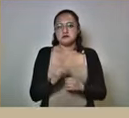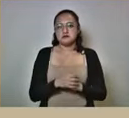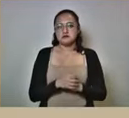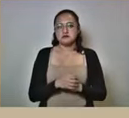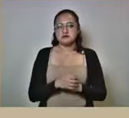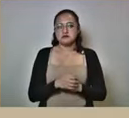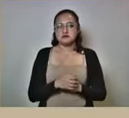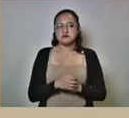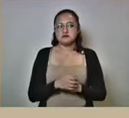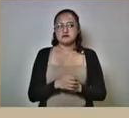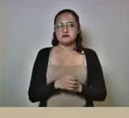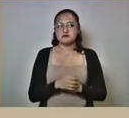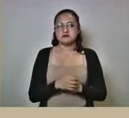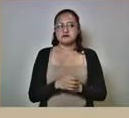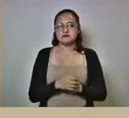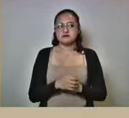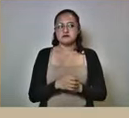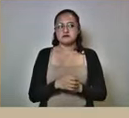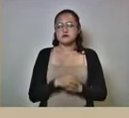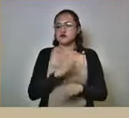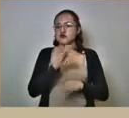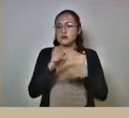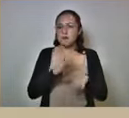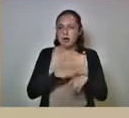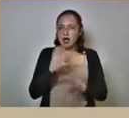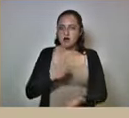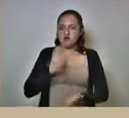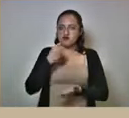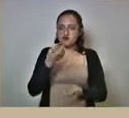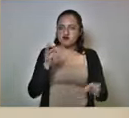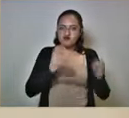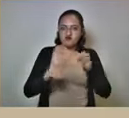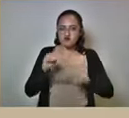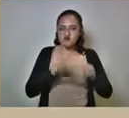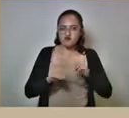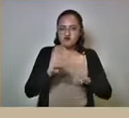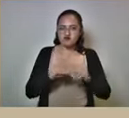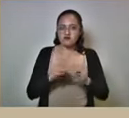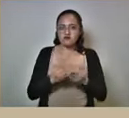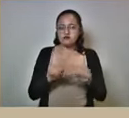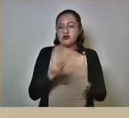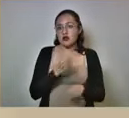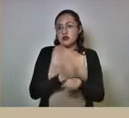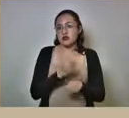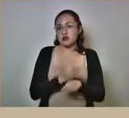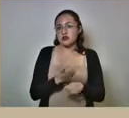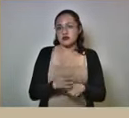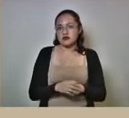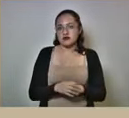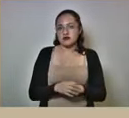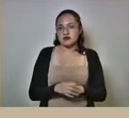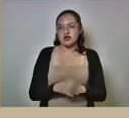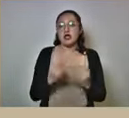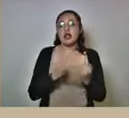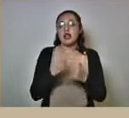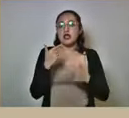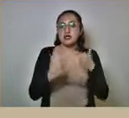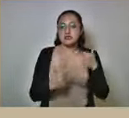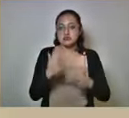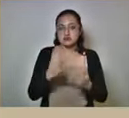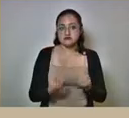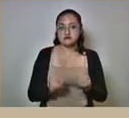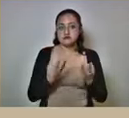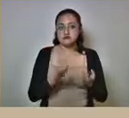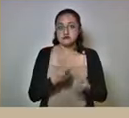meterse y se van a enriquecer todavía más, ¿sí? Se está complementando con la entrega de leche